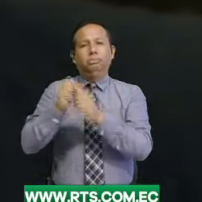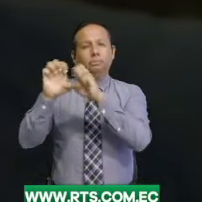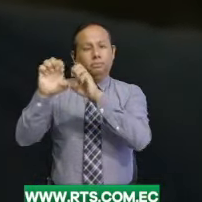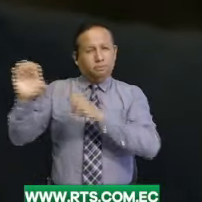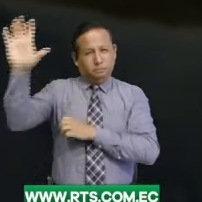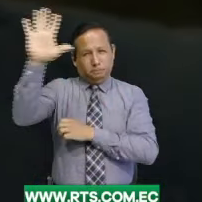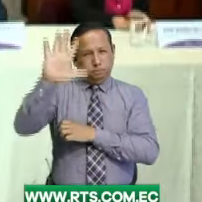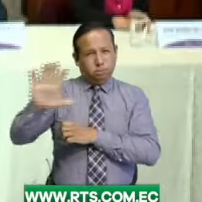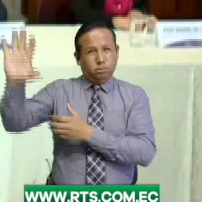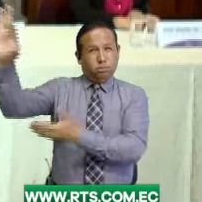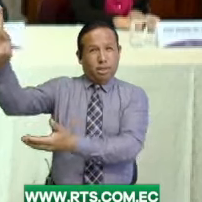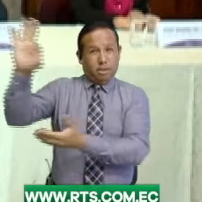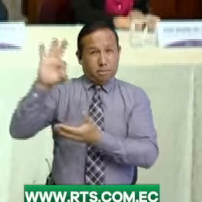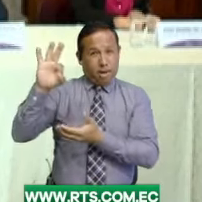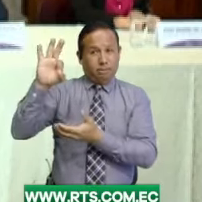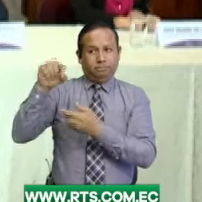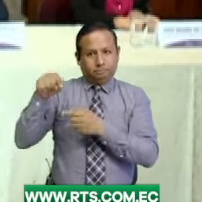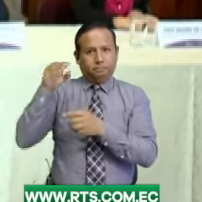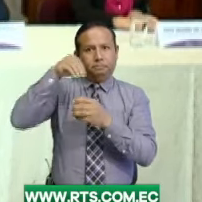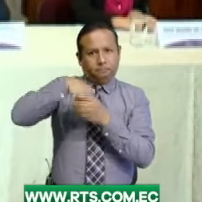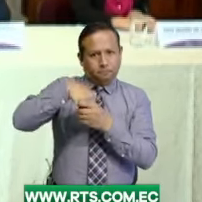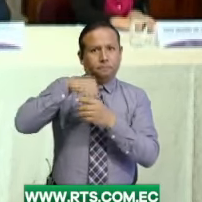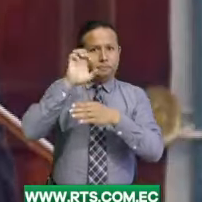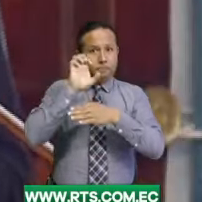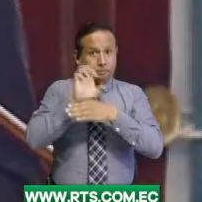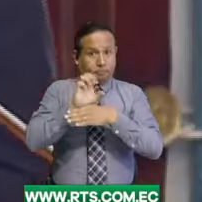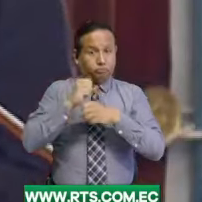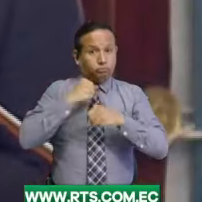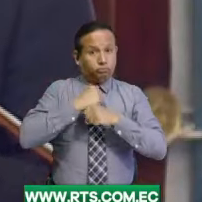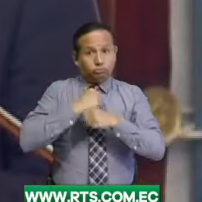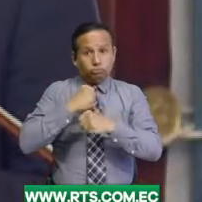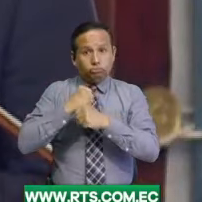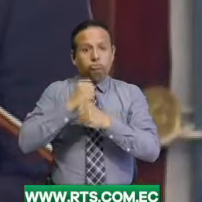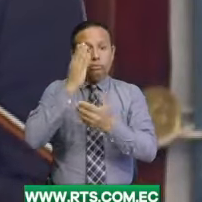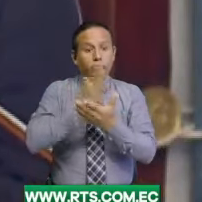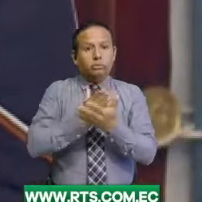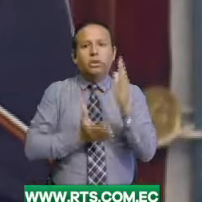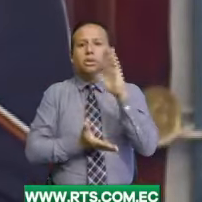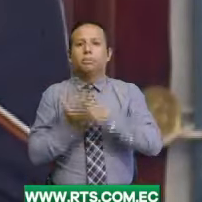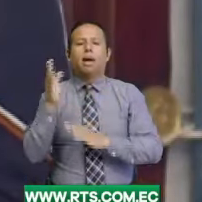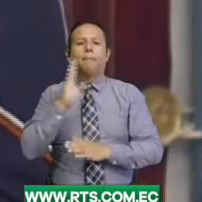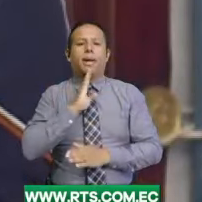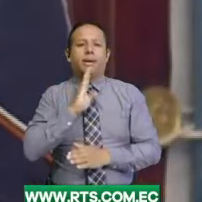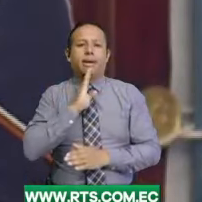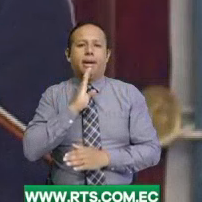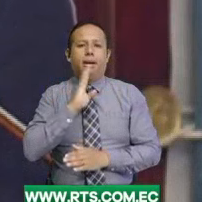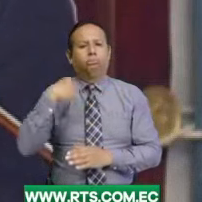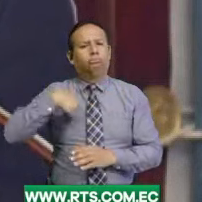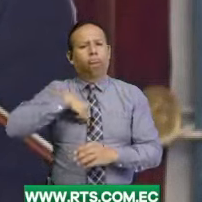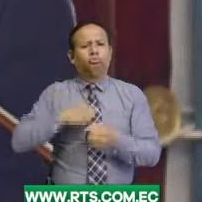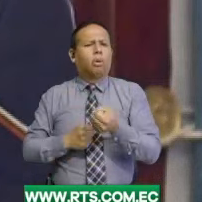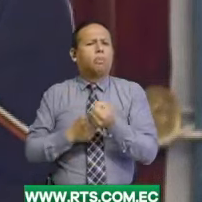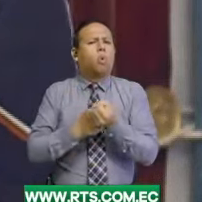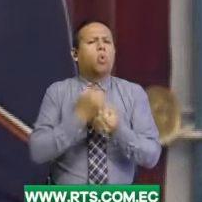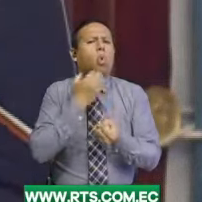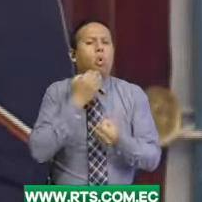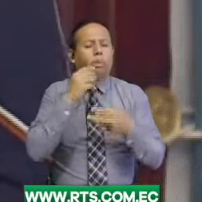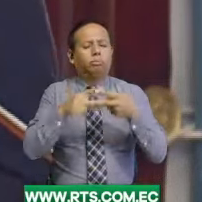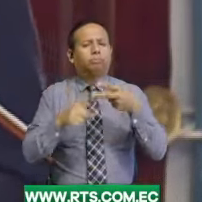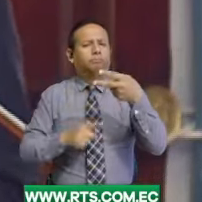en nuestro país está a punto de partir a Bélgica. Apoyando a la sociedad civil tenemos 2 metas.